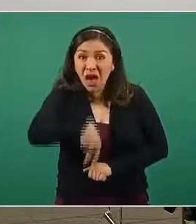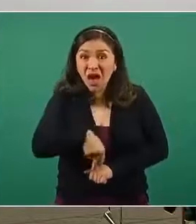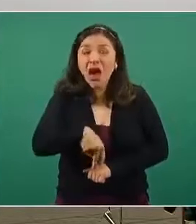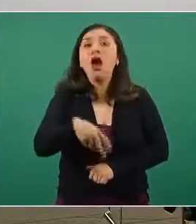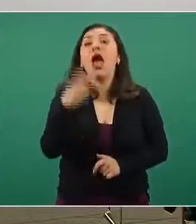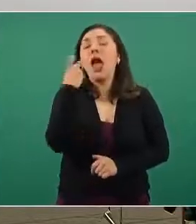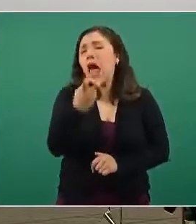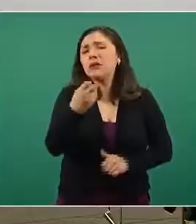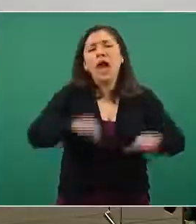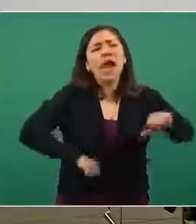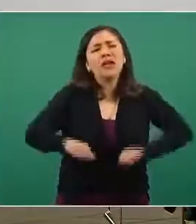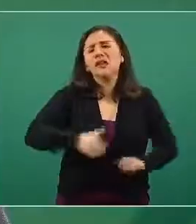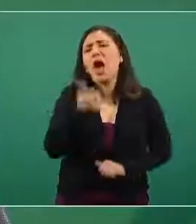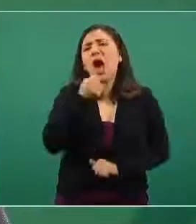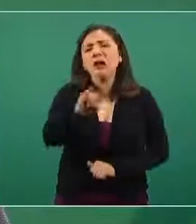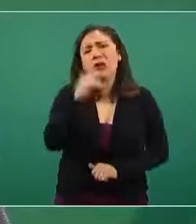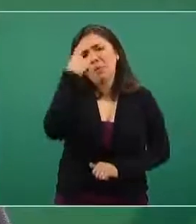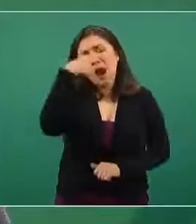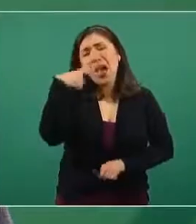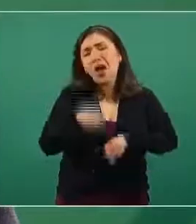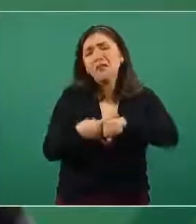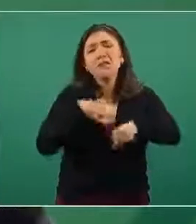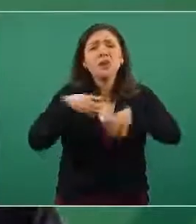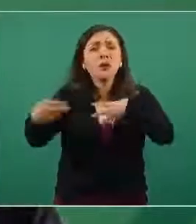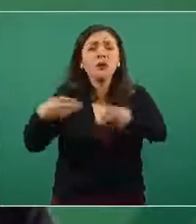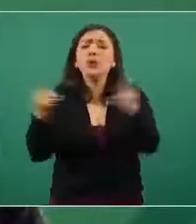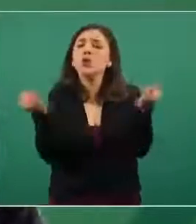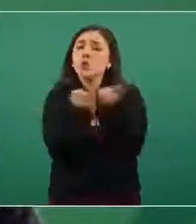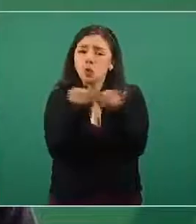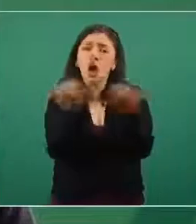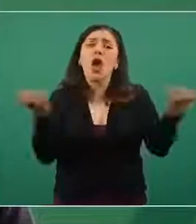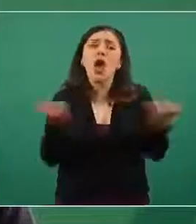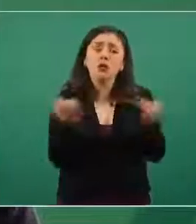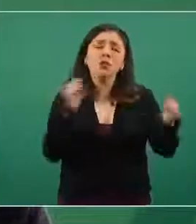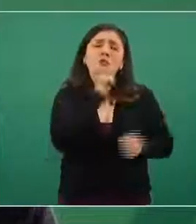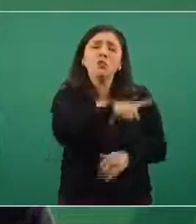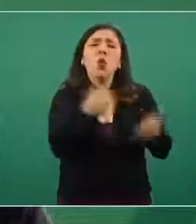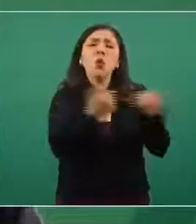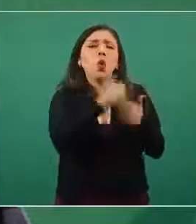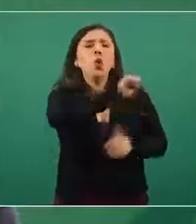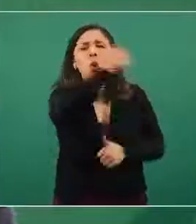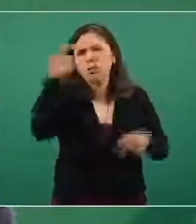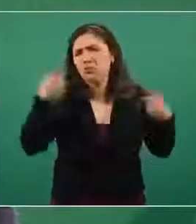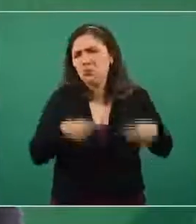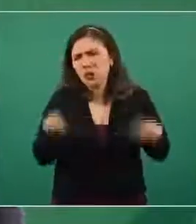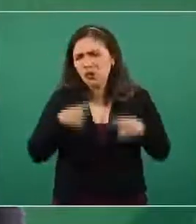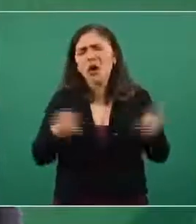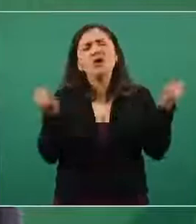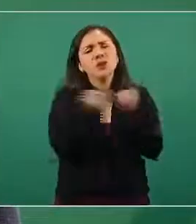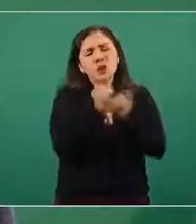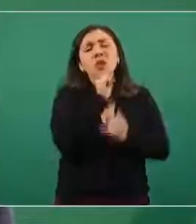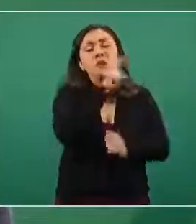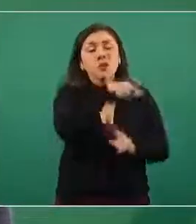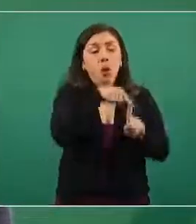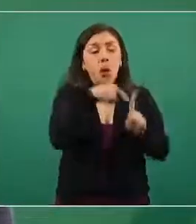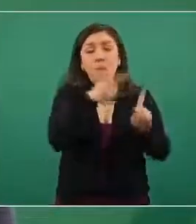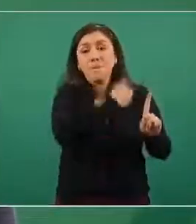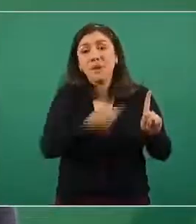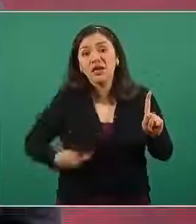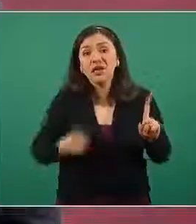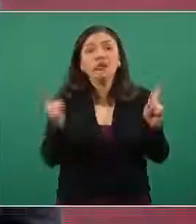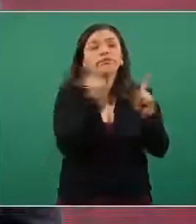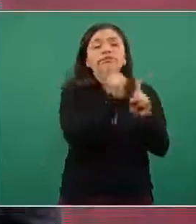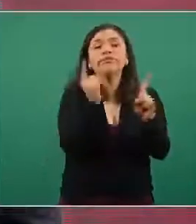una actividad epidemiológica que se hará también, así como se ha hecho con otras personas, se realizará también con el